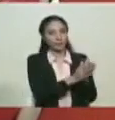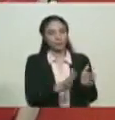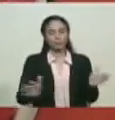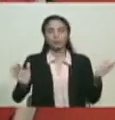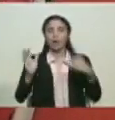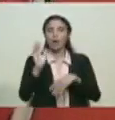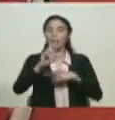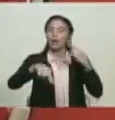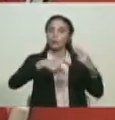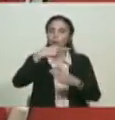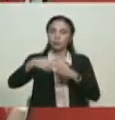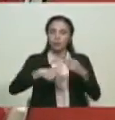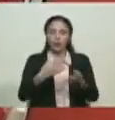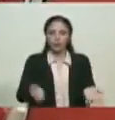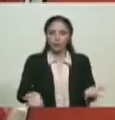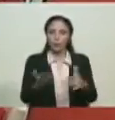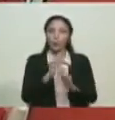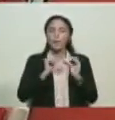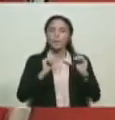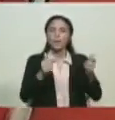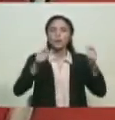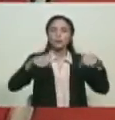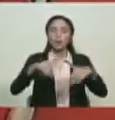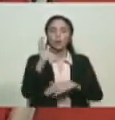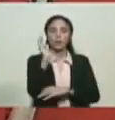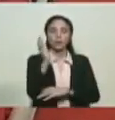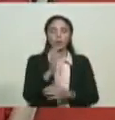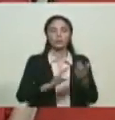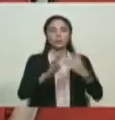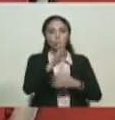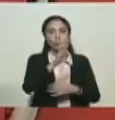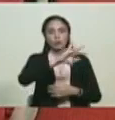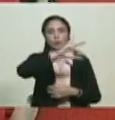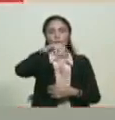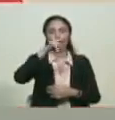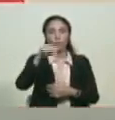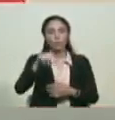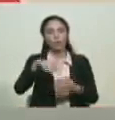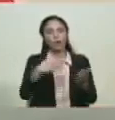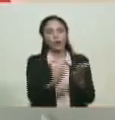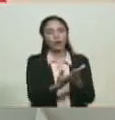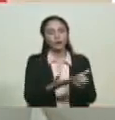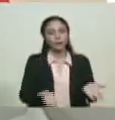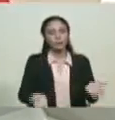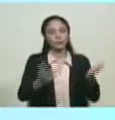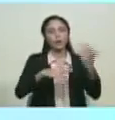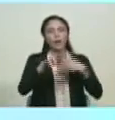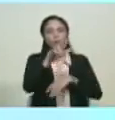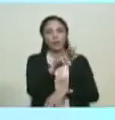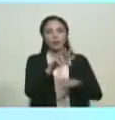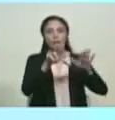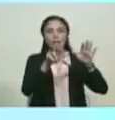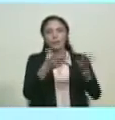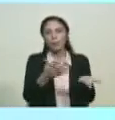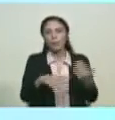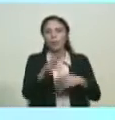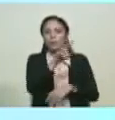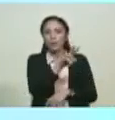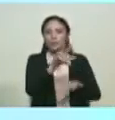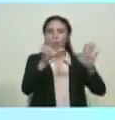revolucionario el 4 de junio al 28 de julio